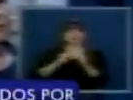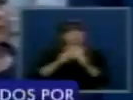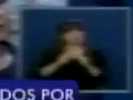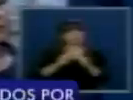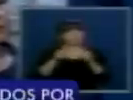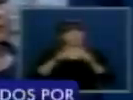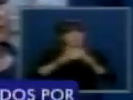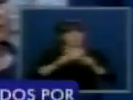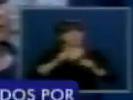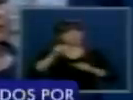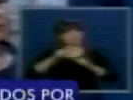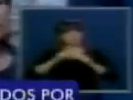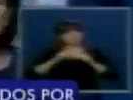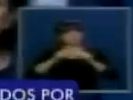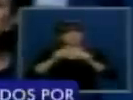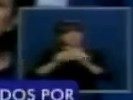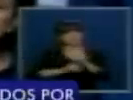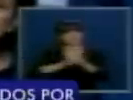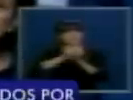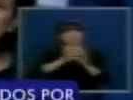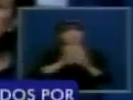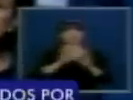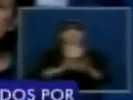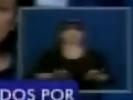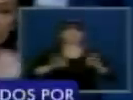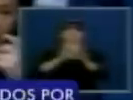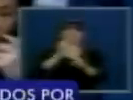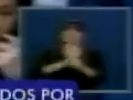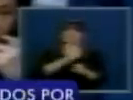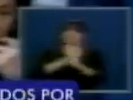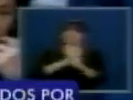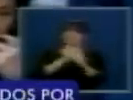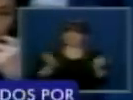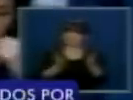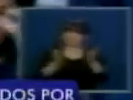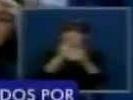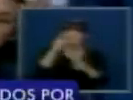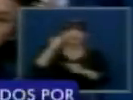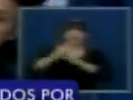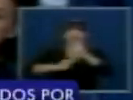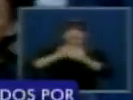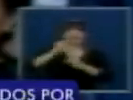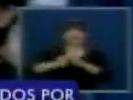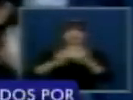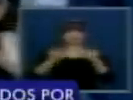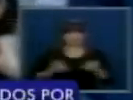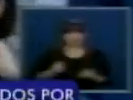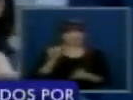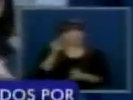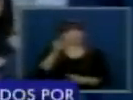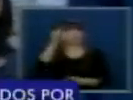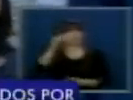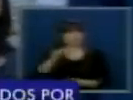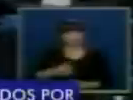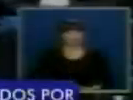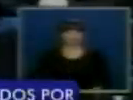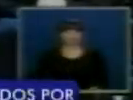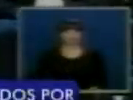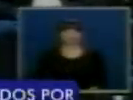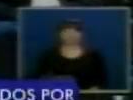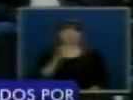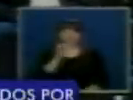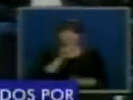continuar desarrollando sus indispensables tareas para las generaciones presentes y futuras. En tal